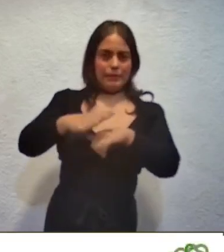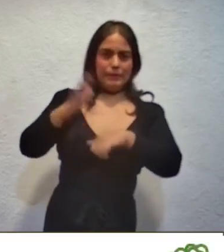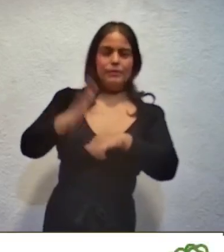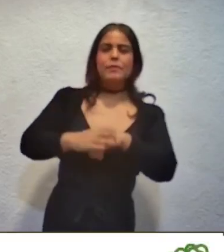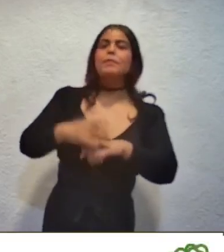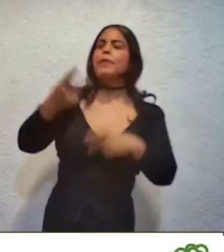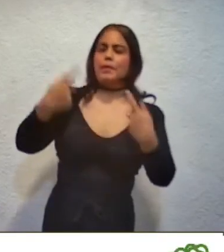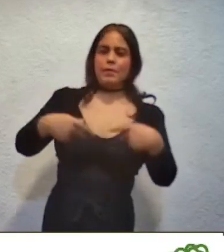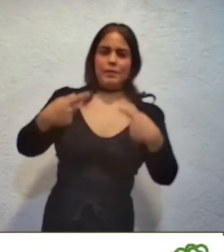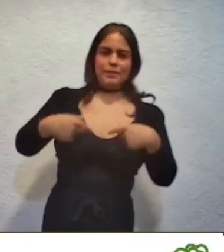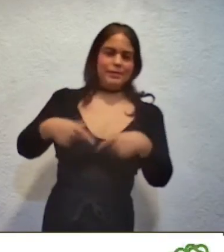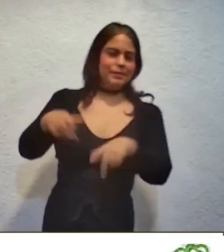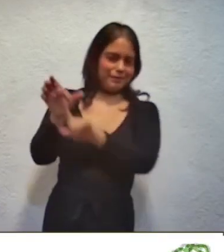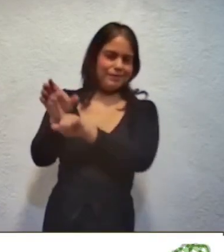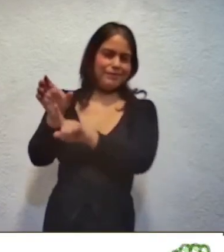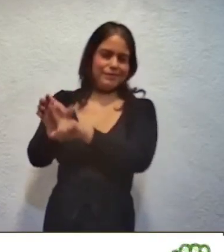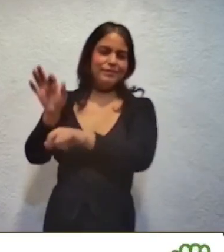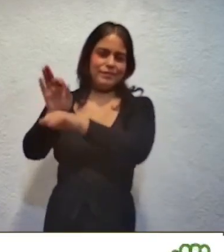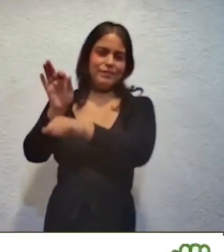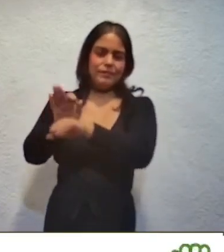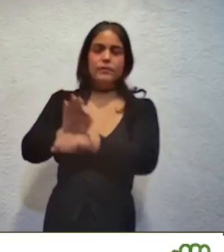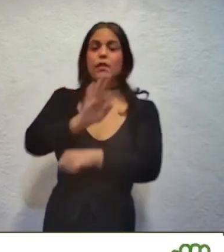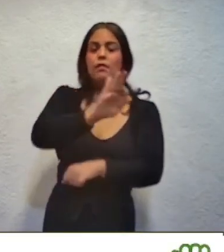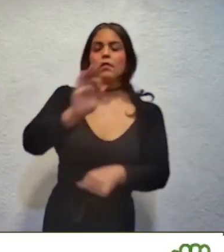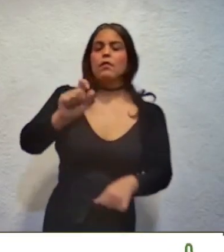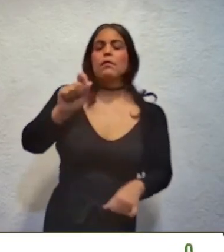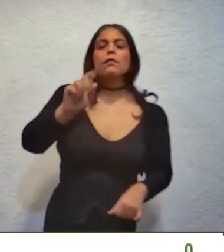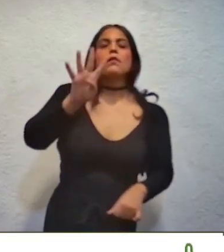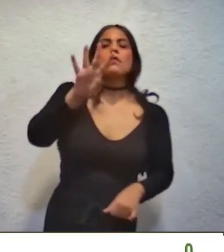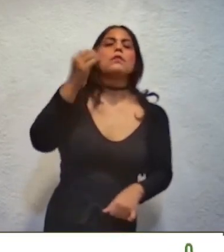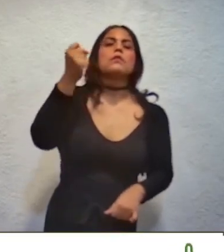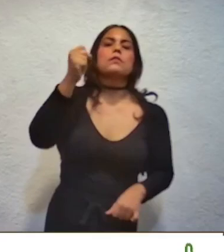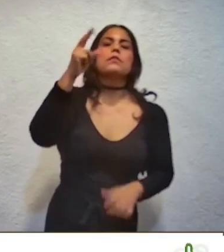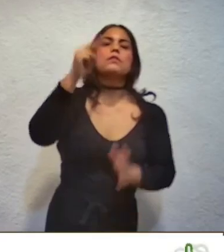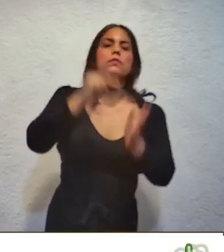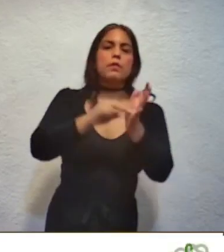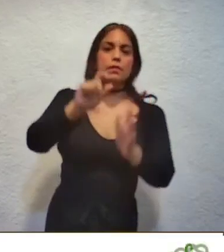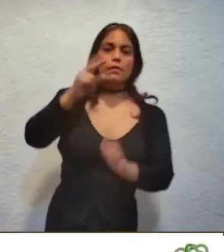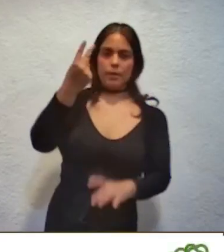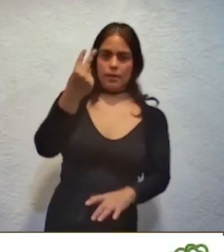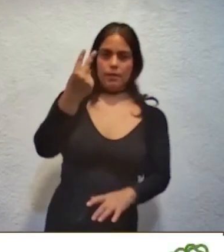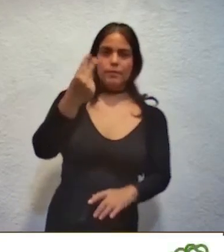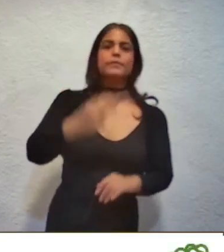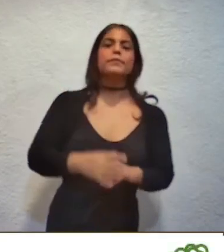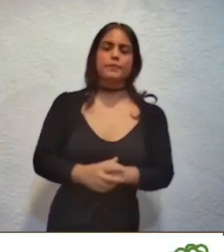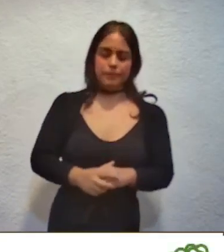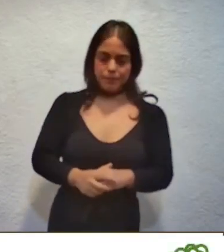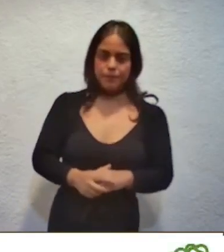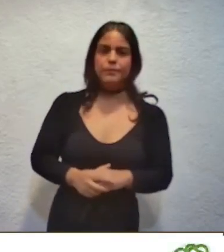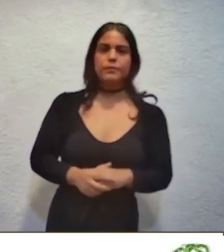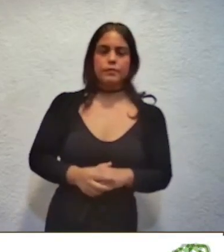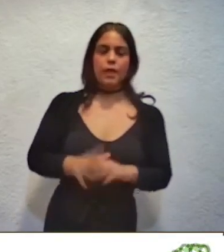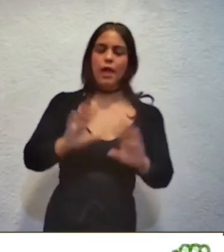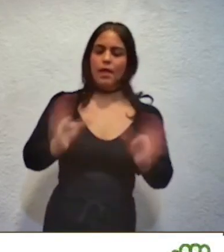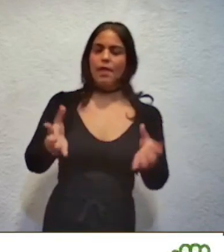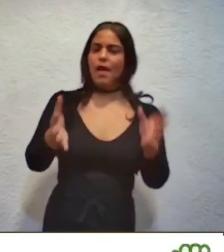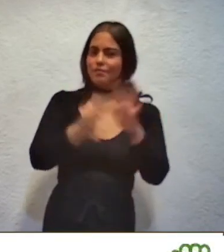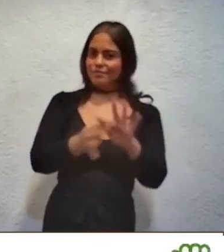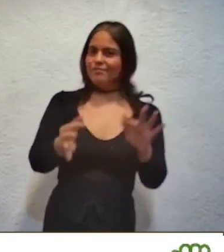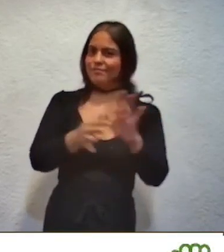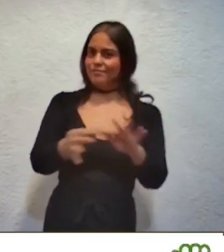de Guerrero, de fecha 24 de septiembre de 2025. Derivado de lo expuesto y ante la